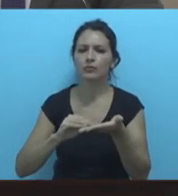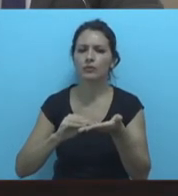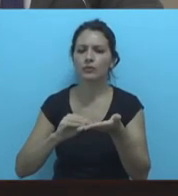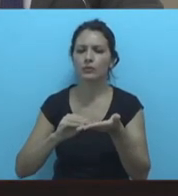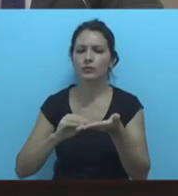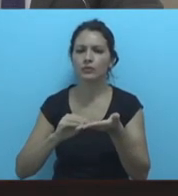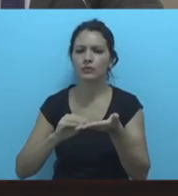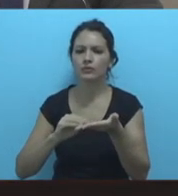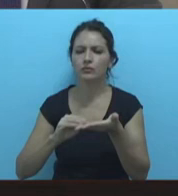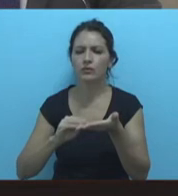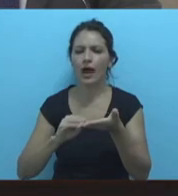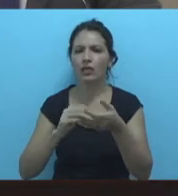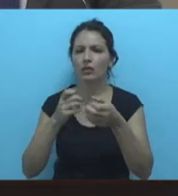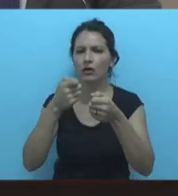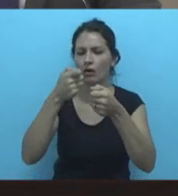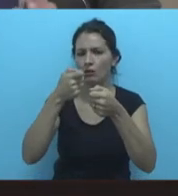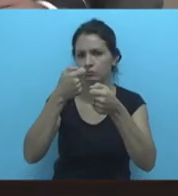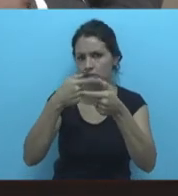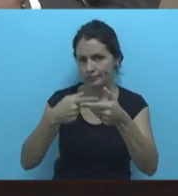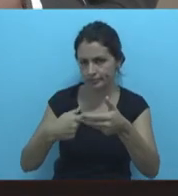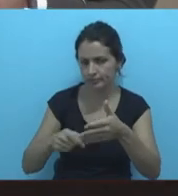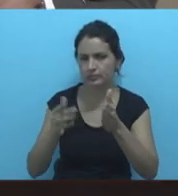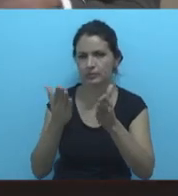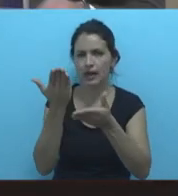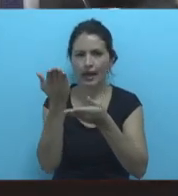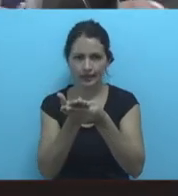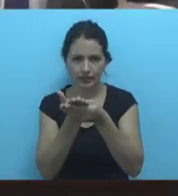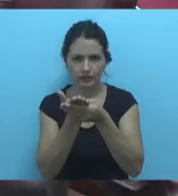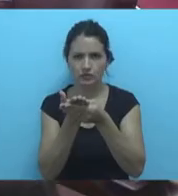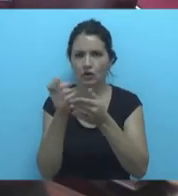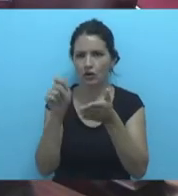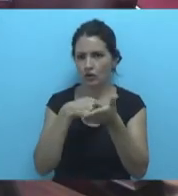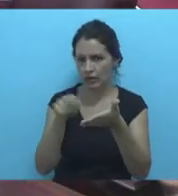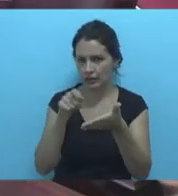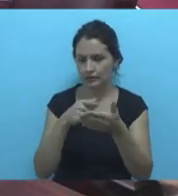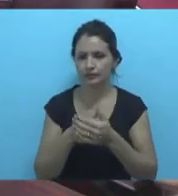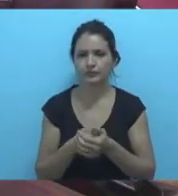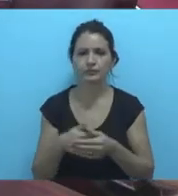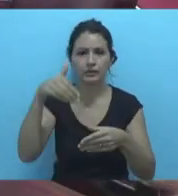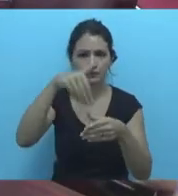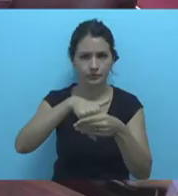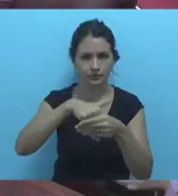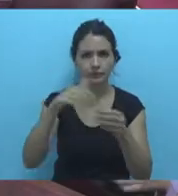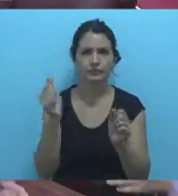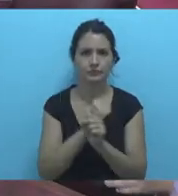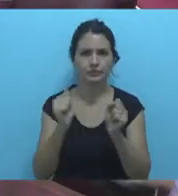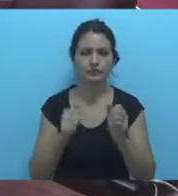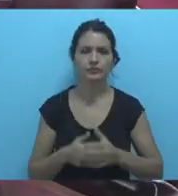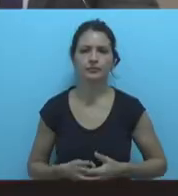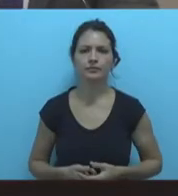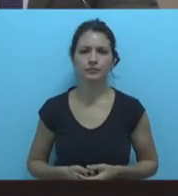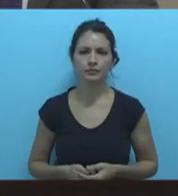comisión de servicio los agentes que se detallan en el anexo único que forma parte del presente. A consideración el proyecto de resolución.